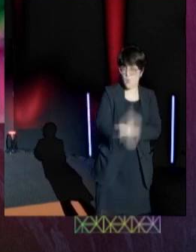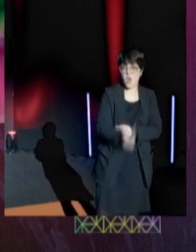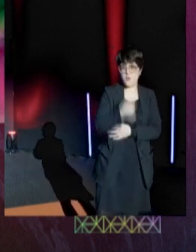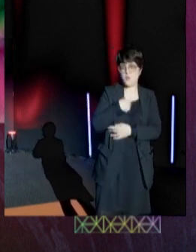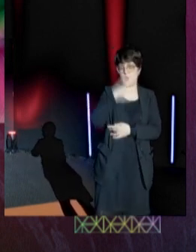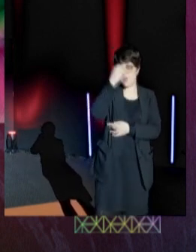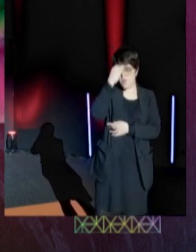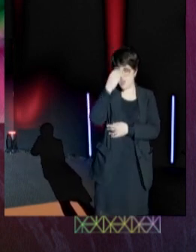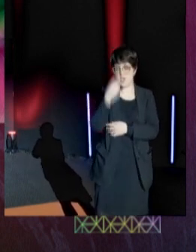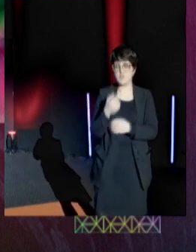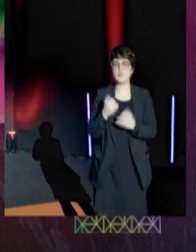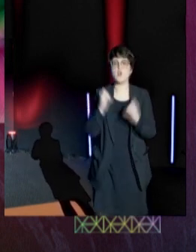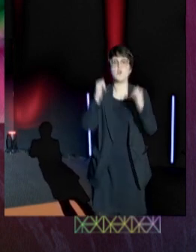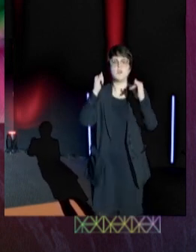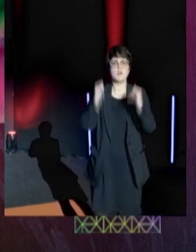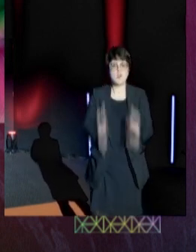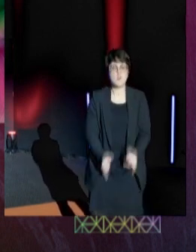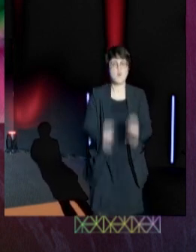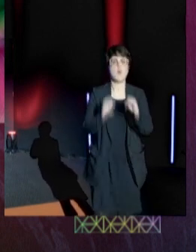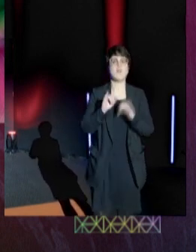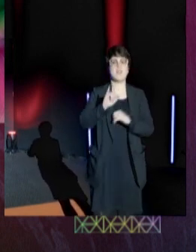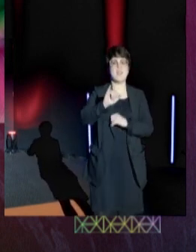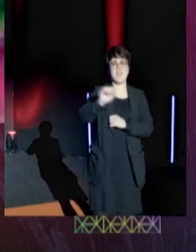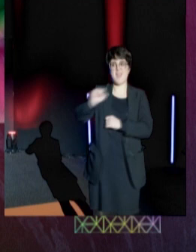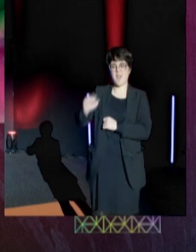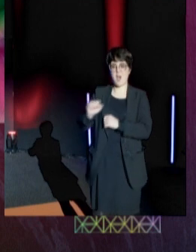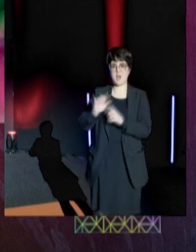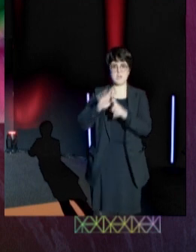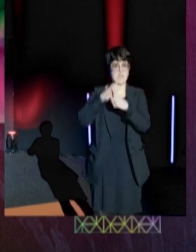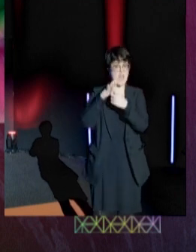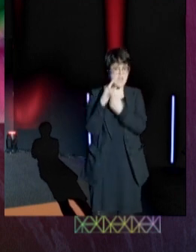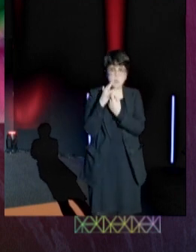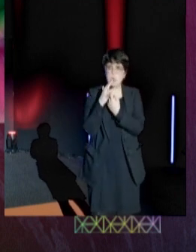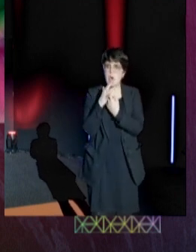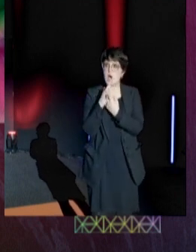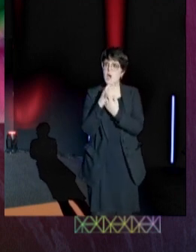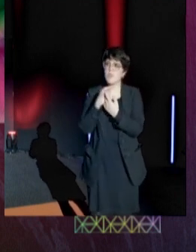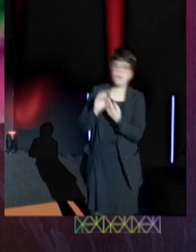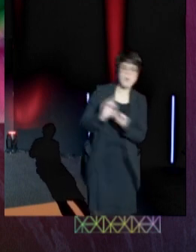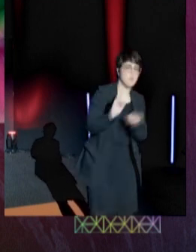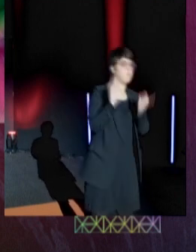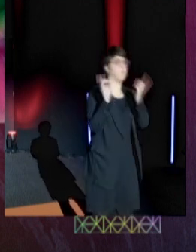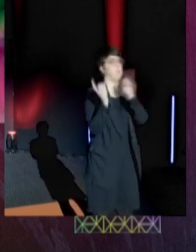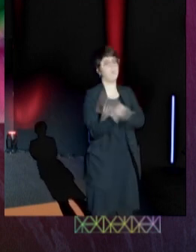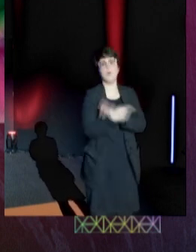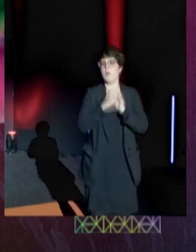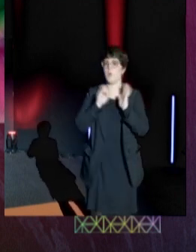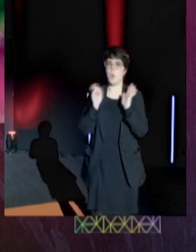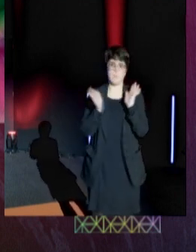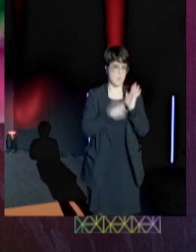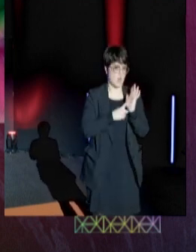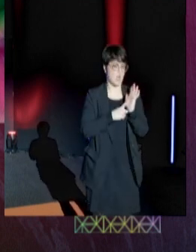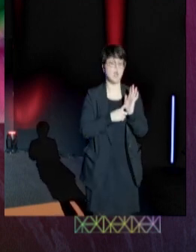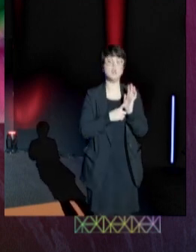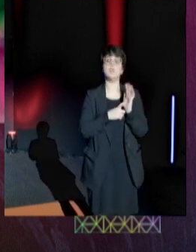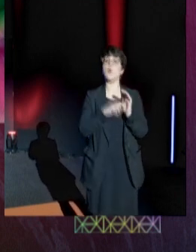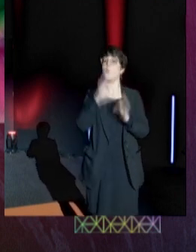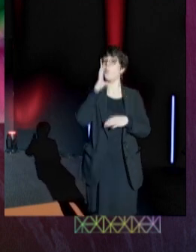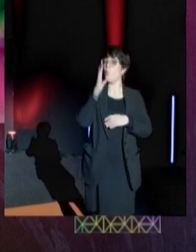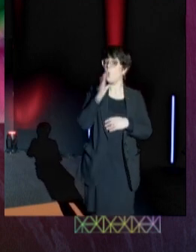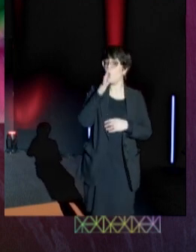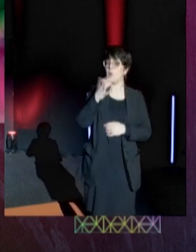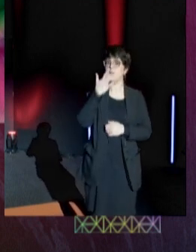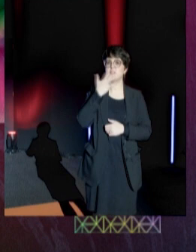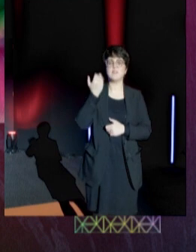con la llegada de la Inteligencia artificial esta este paradigma se revierte completamente y se revierte porque una vez que